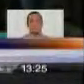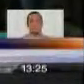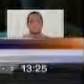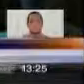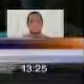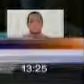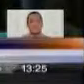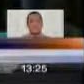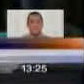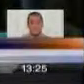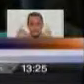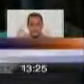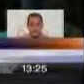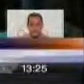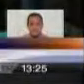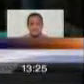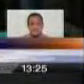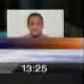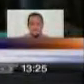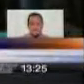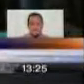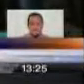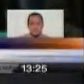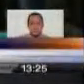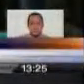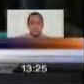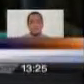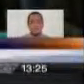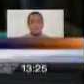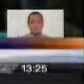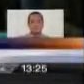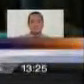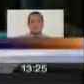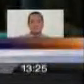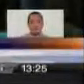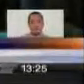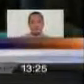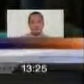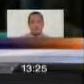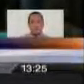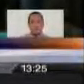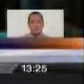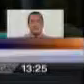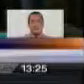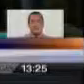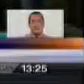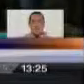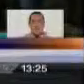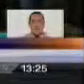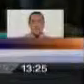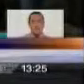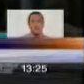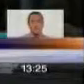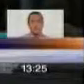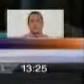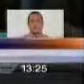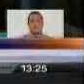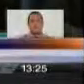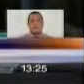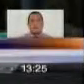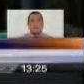Se trató una estrategia para desbaratar aquellos argumentos